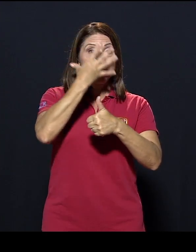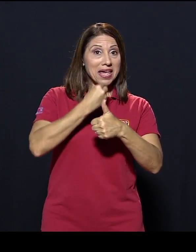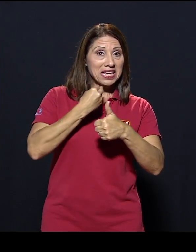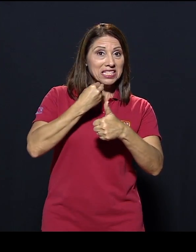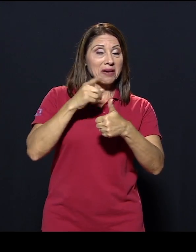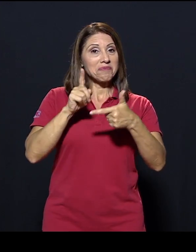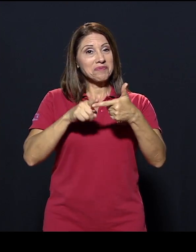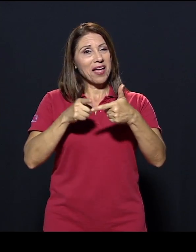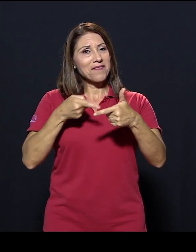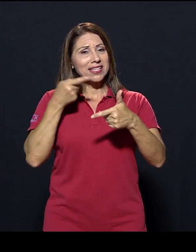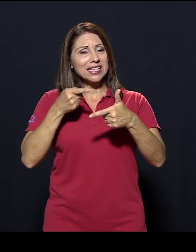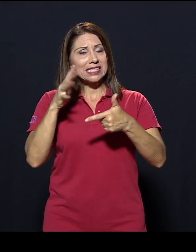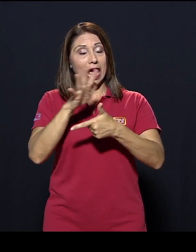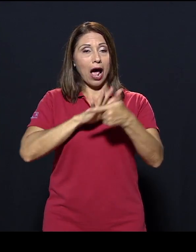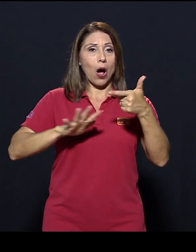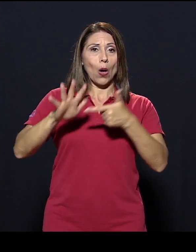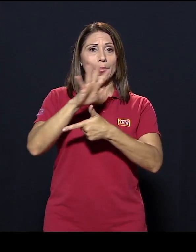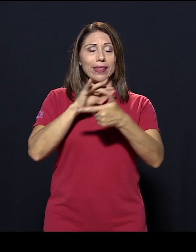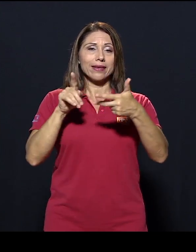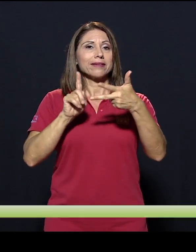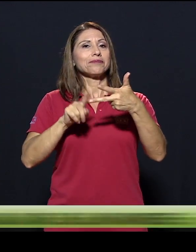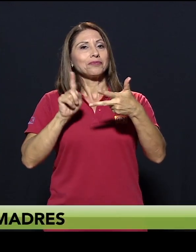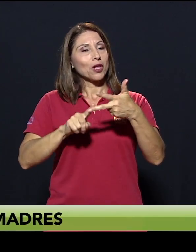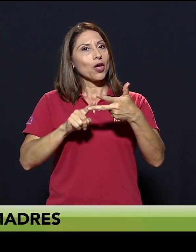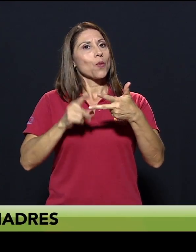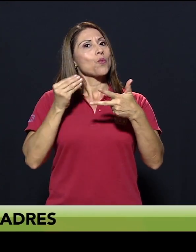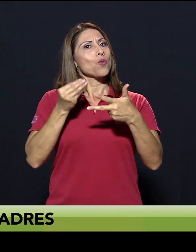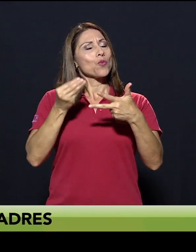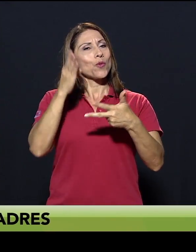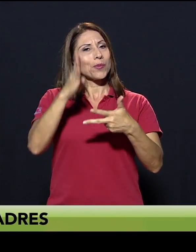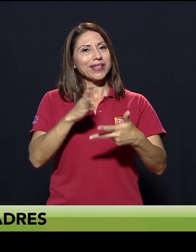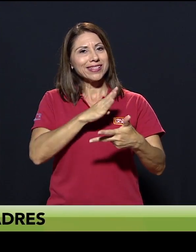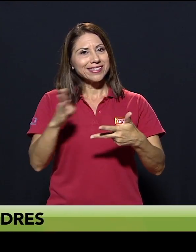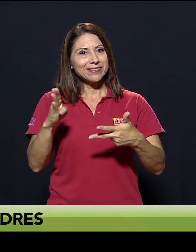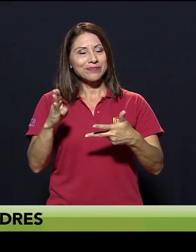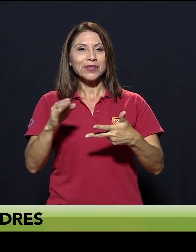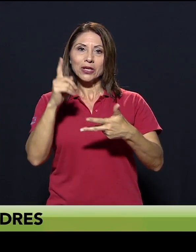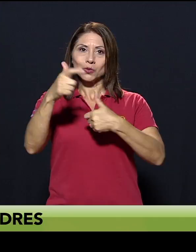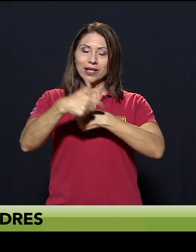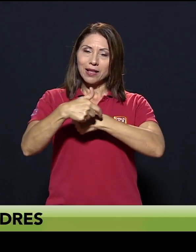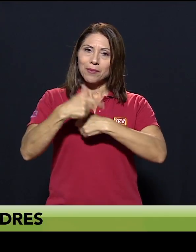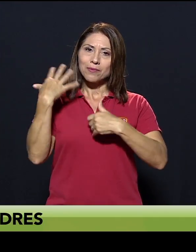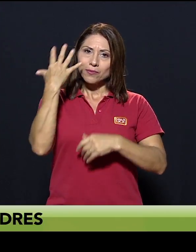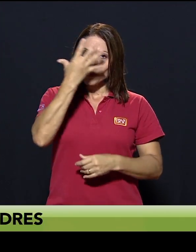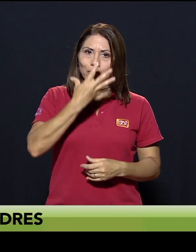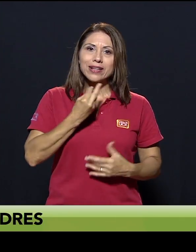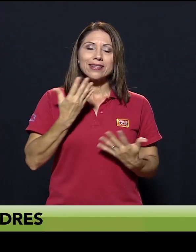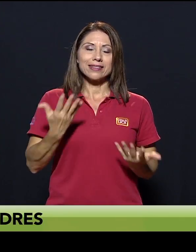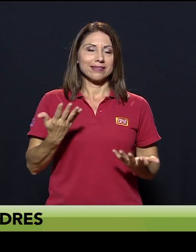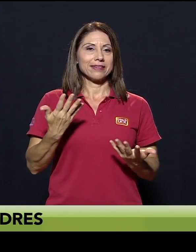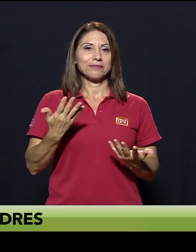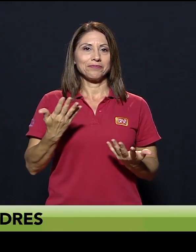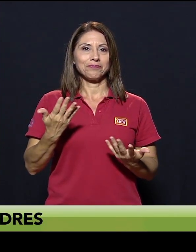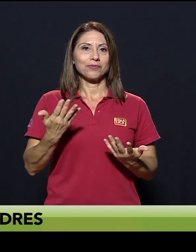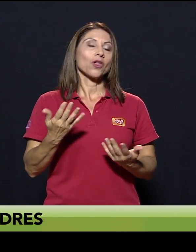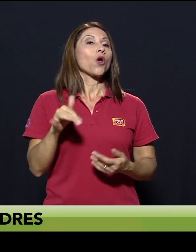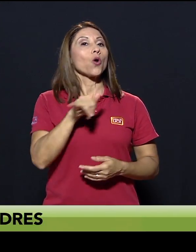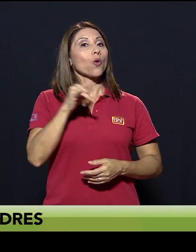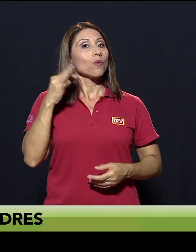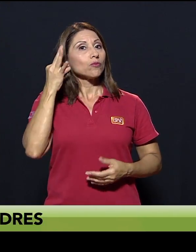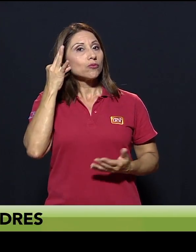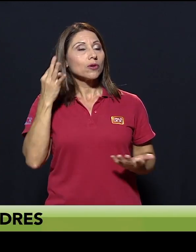en ocasiones es caótica y es sobre todo muy bendecida. Es una etapa muy linda, me parece